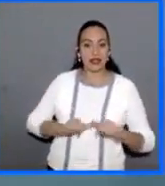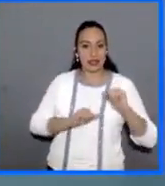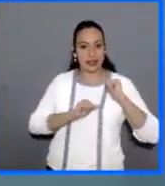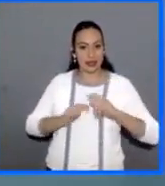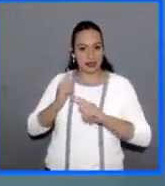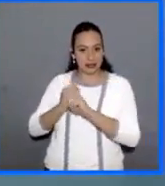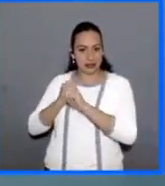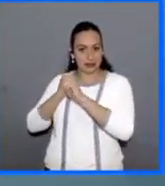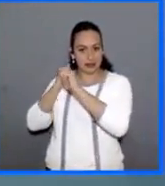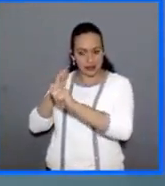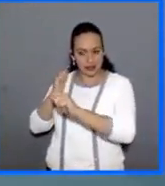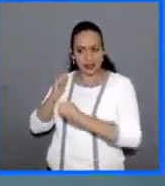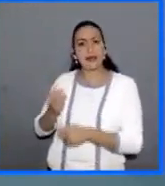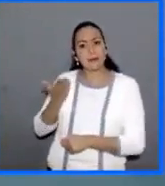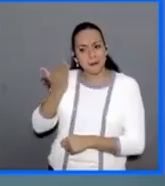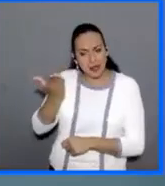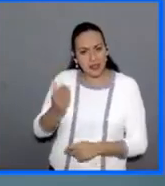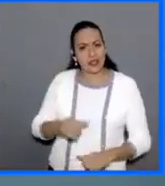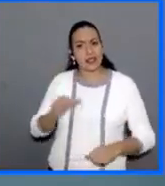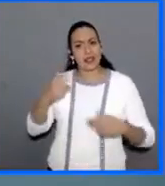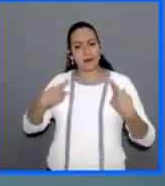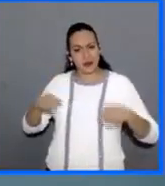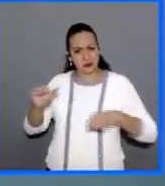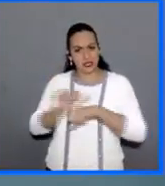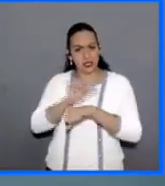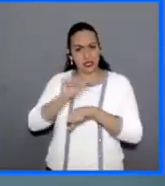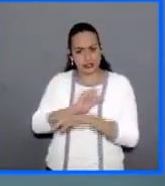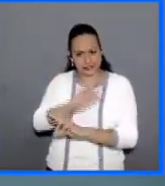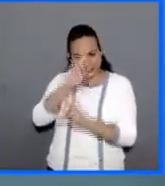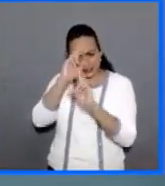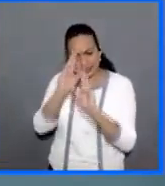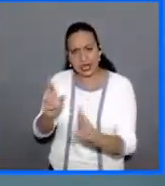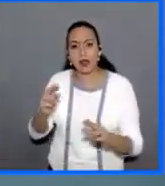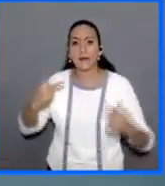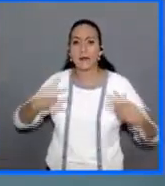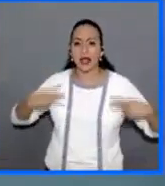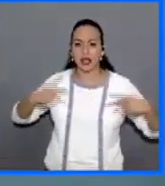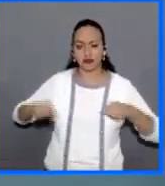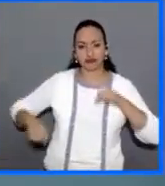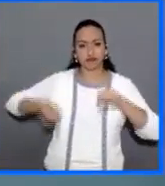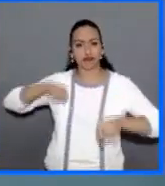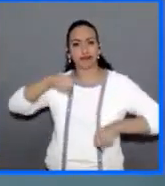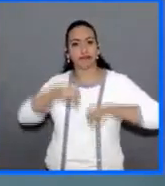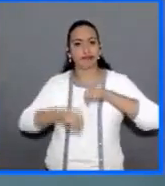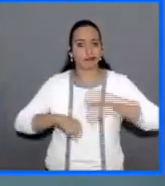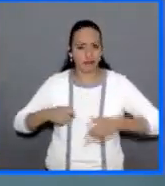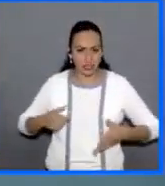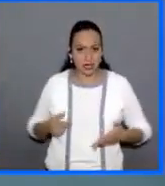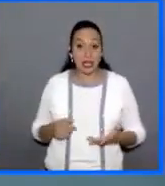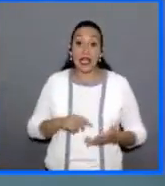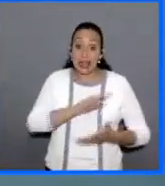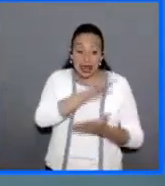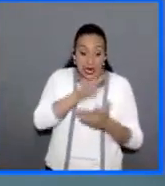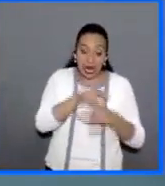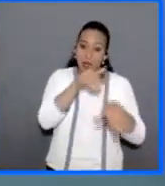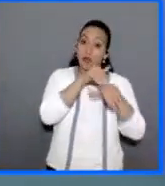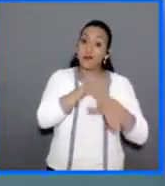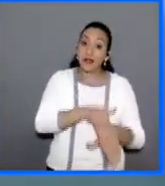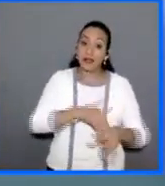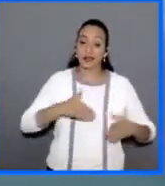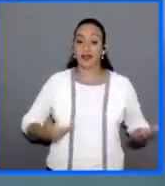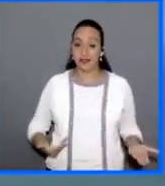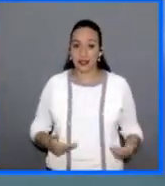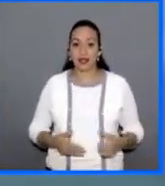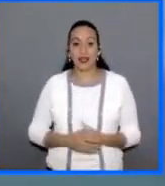del automóvil que simple y llanamente cumpla con lo que dice la ley y que oferte en el mercado